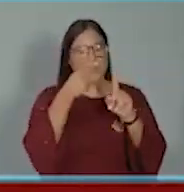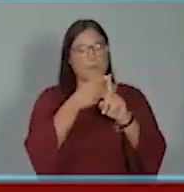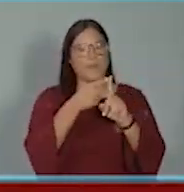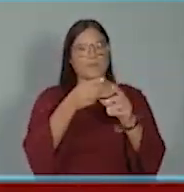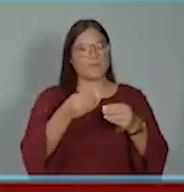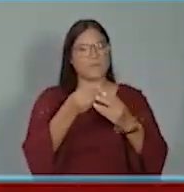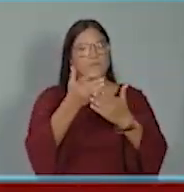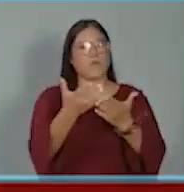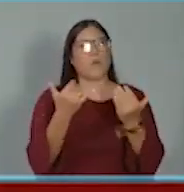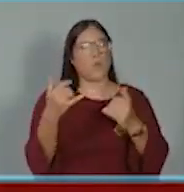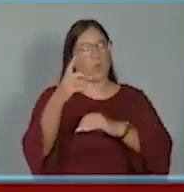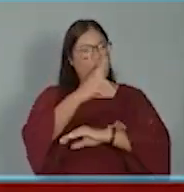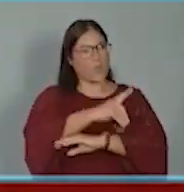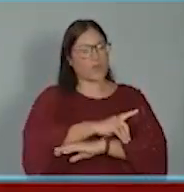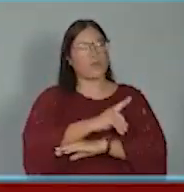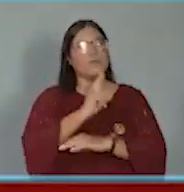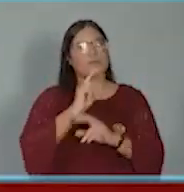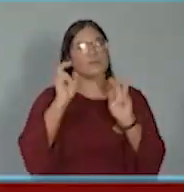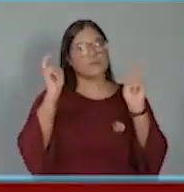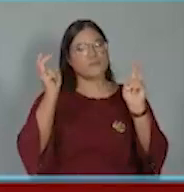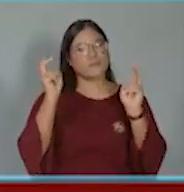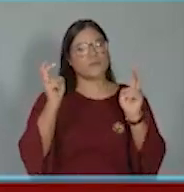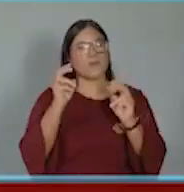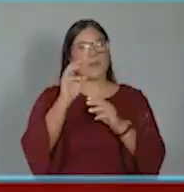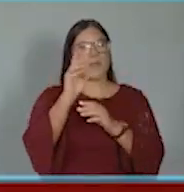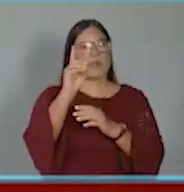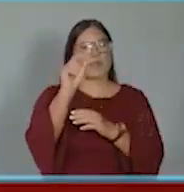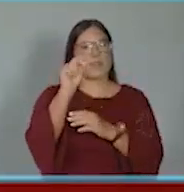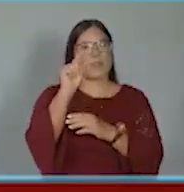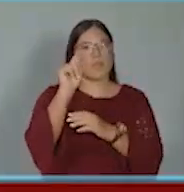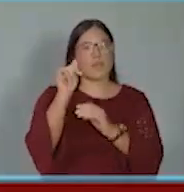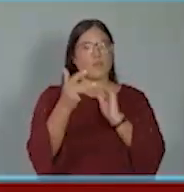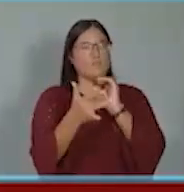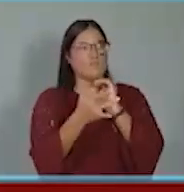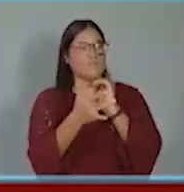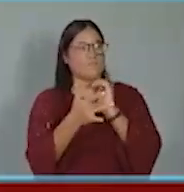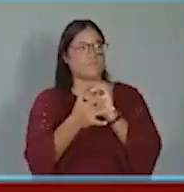exige hoy en día Pues también todo el tema del big Data